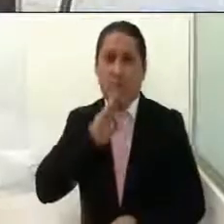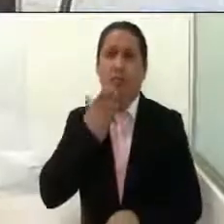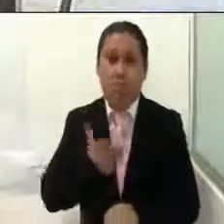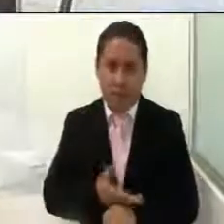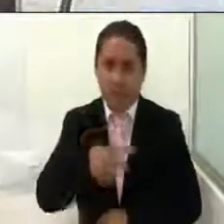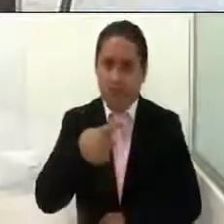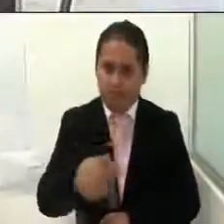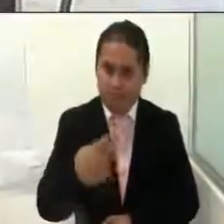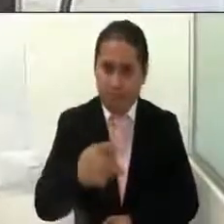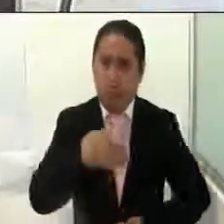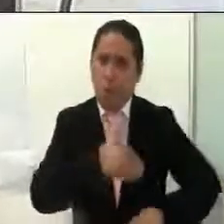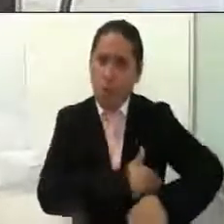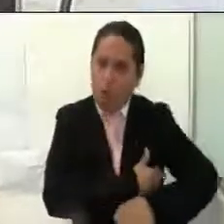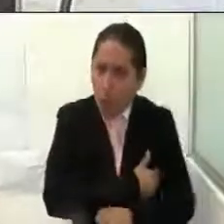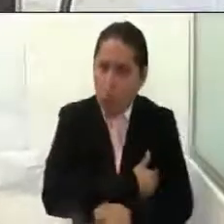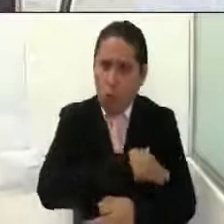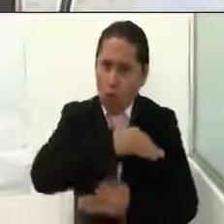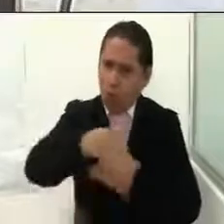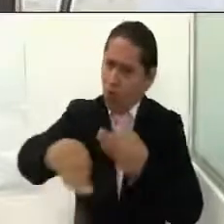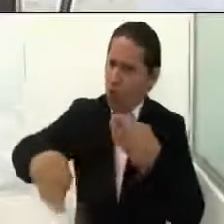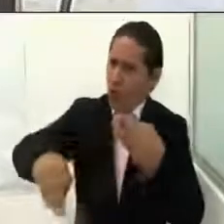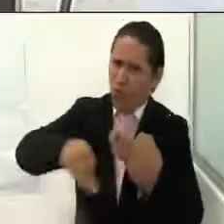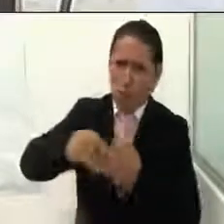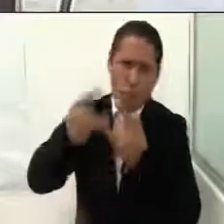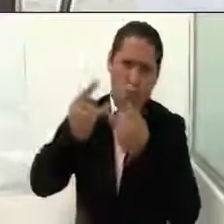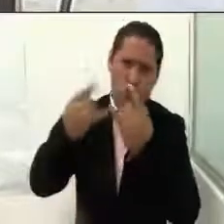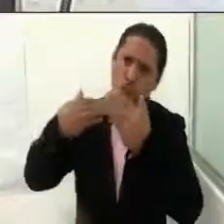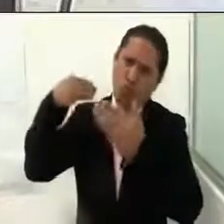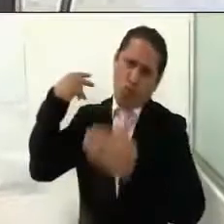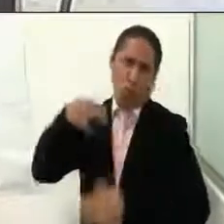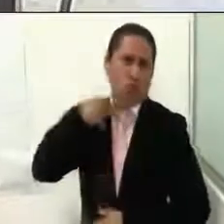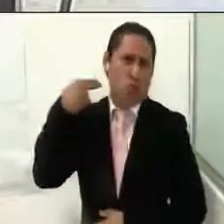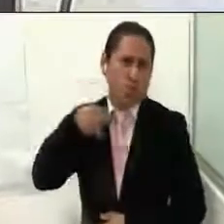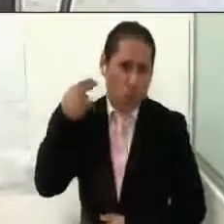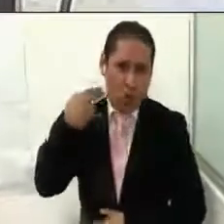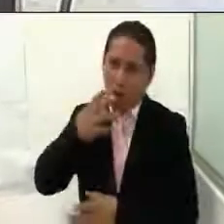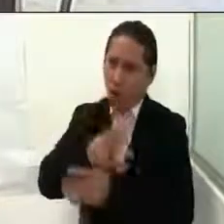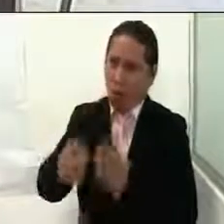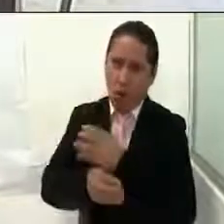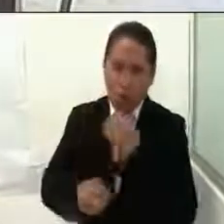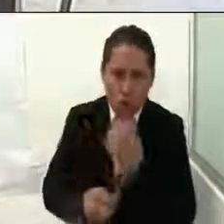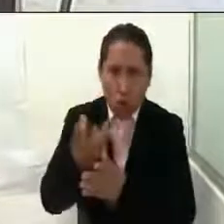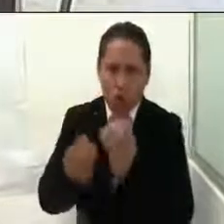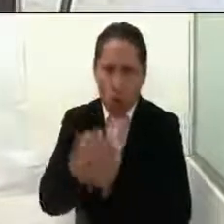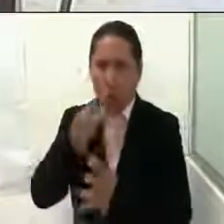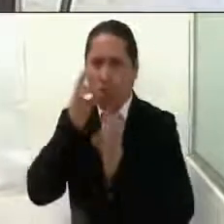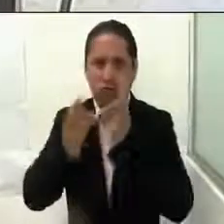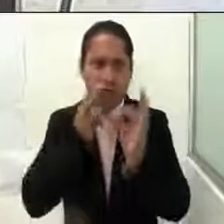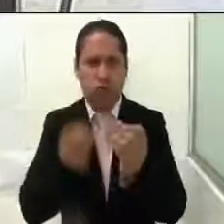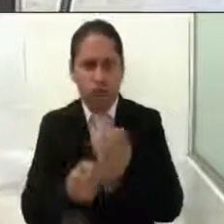guarda y custodia de todo el acervo histórico y notarial así también modernizar los servicios de información